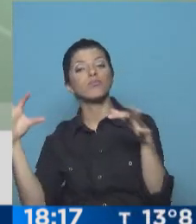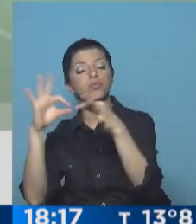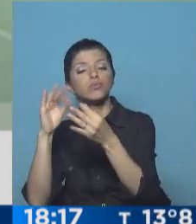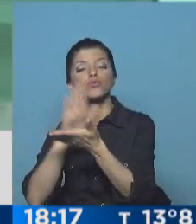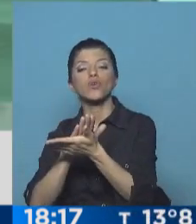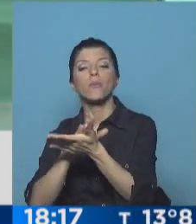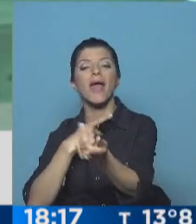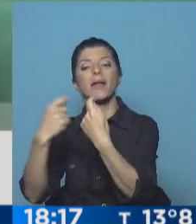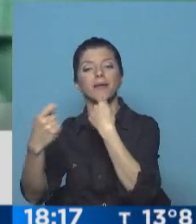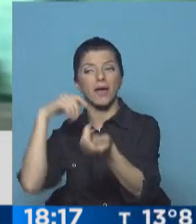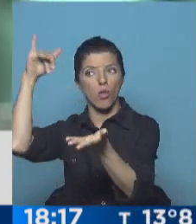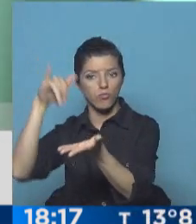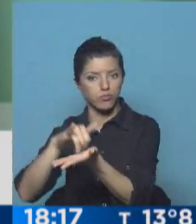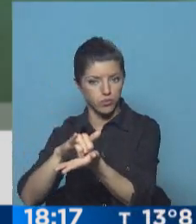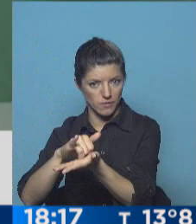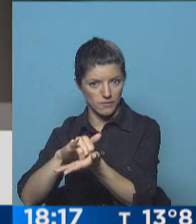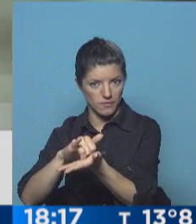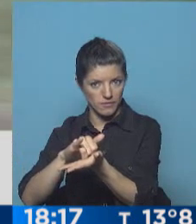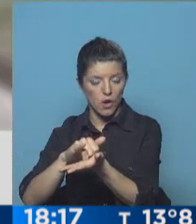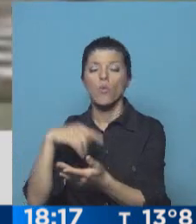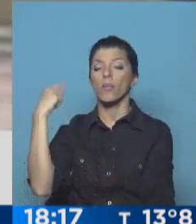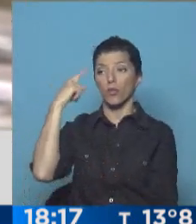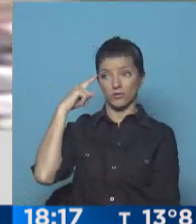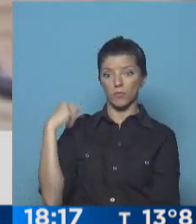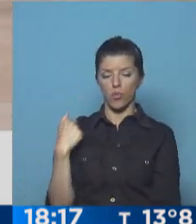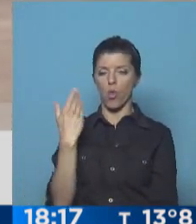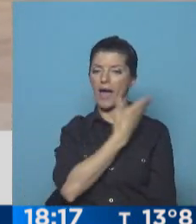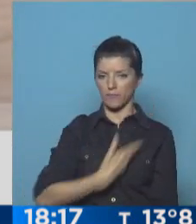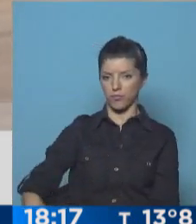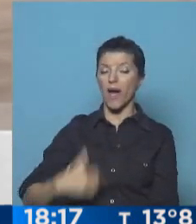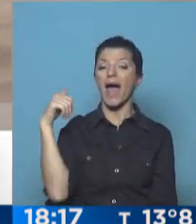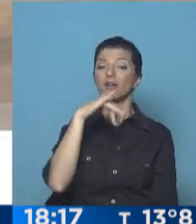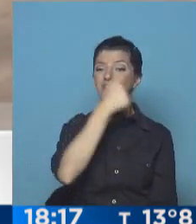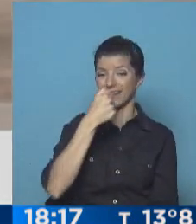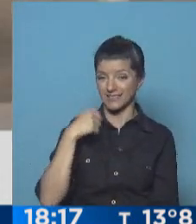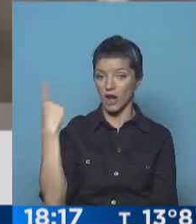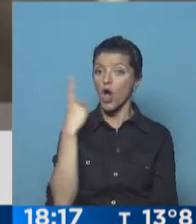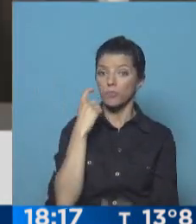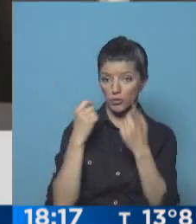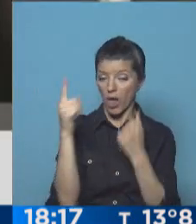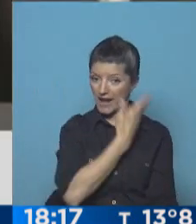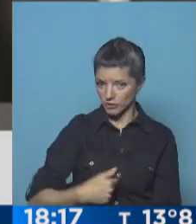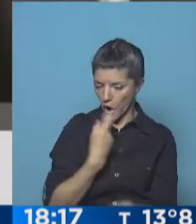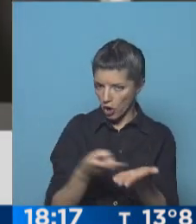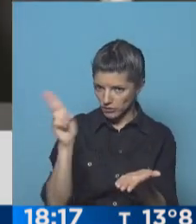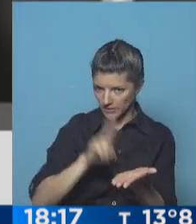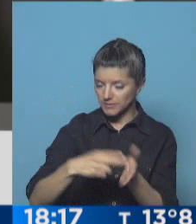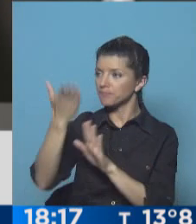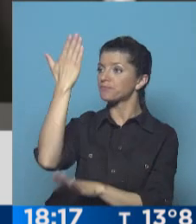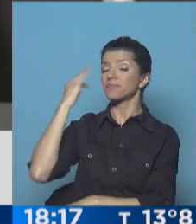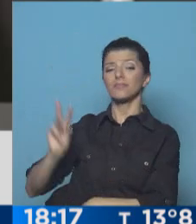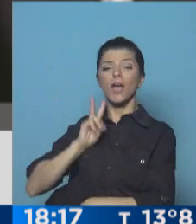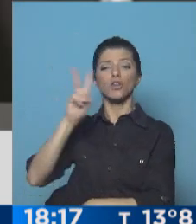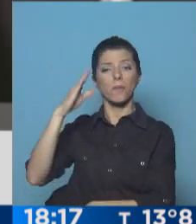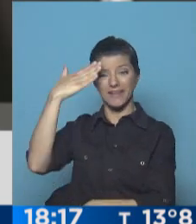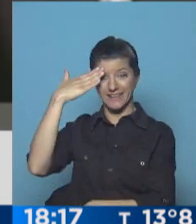aerocomercial desde la renacionalización y reestatización de Aerolíneas Argentinas. En el año 2015 el aeropuerto de Córdoba ha registrado